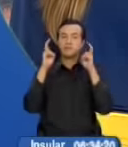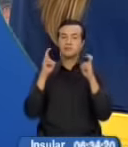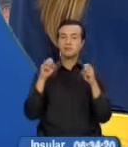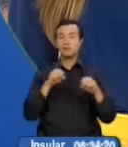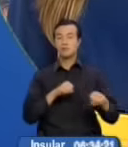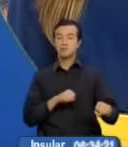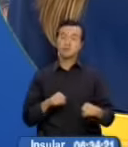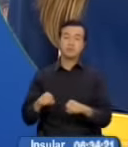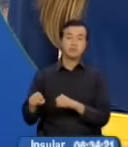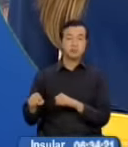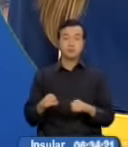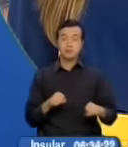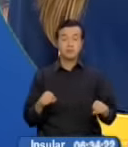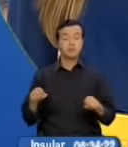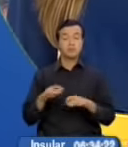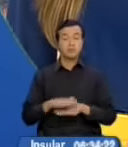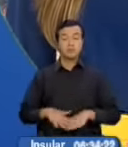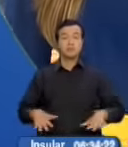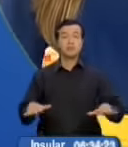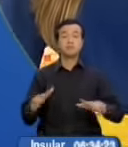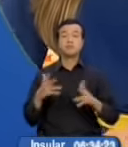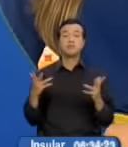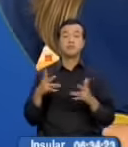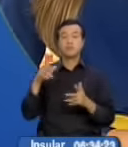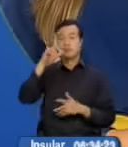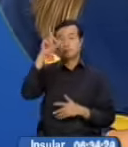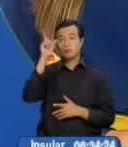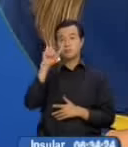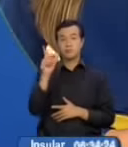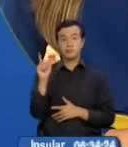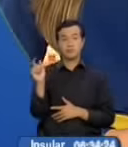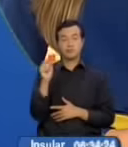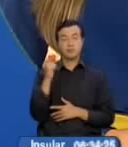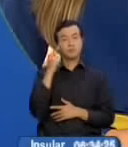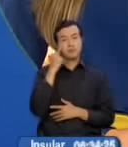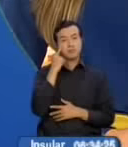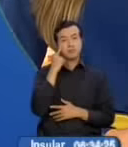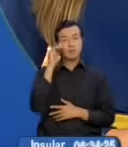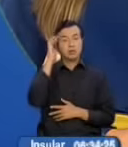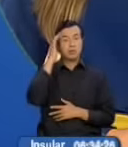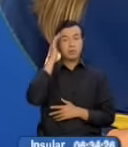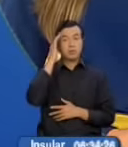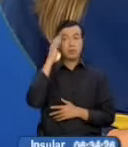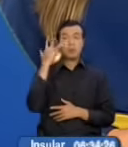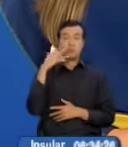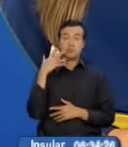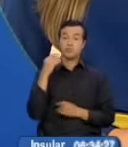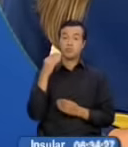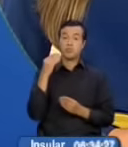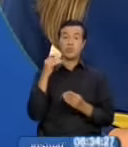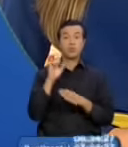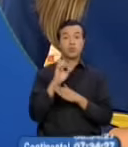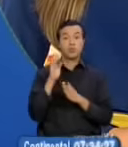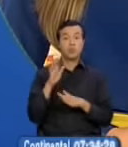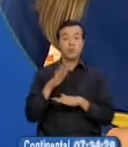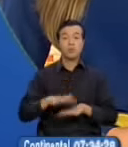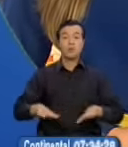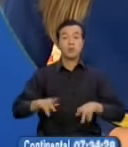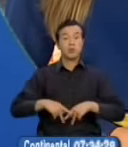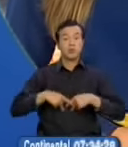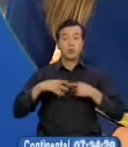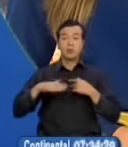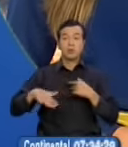este movimiento telúrico importante que se ha registrado en Italia. Y bueno, hay inquietud por la importante comunidad de ecuatorianos que habita en ese